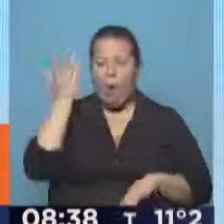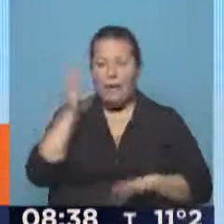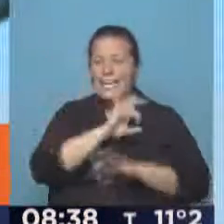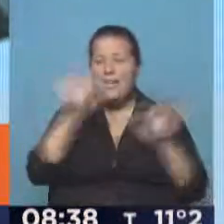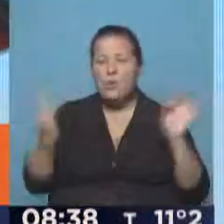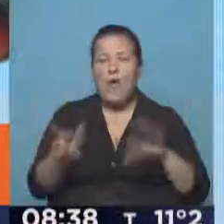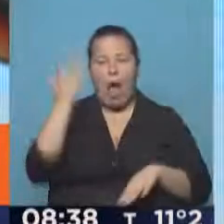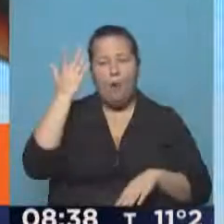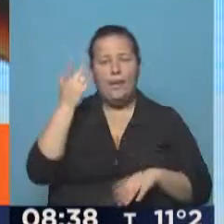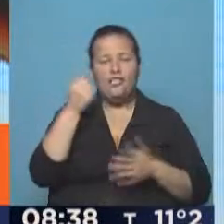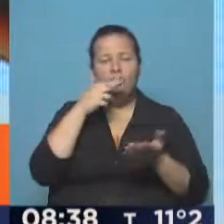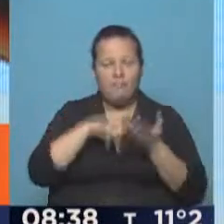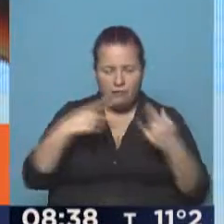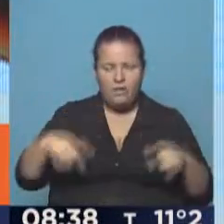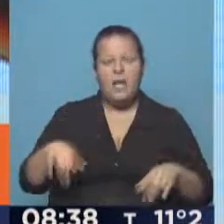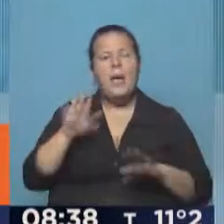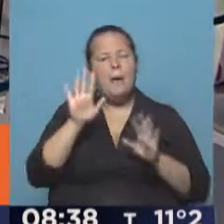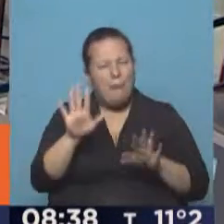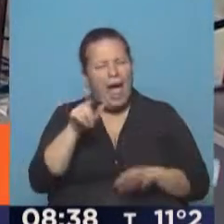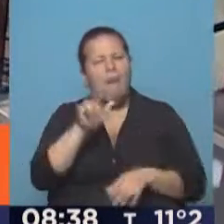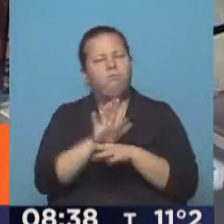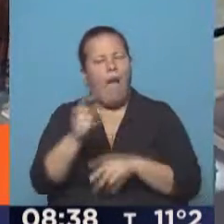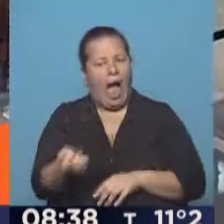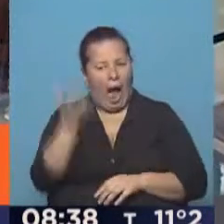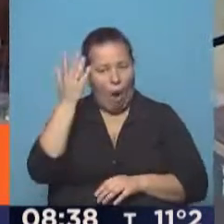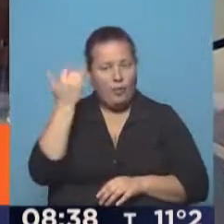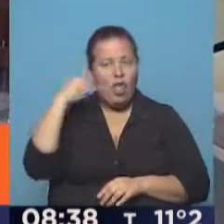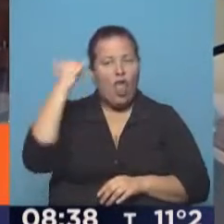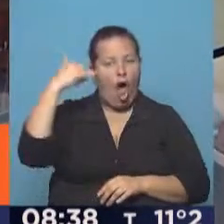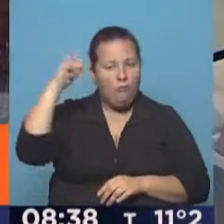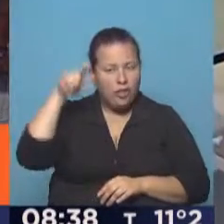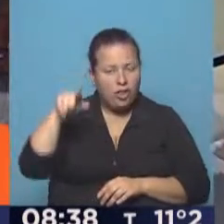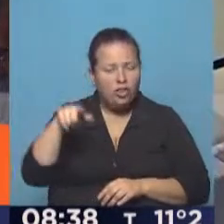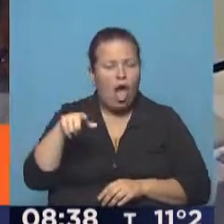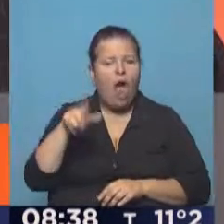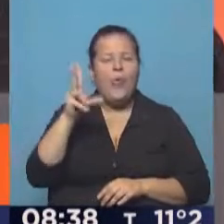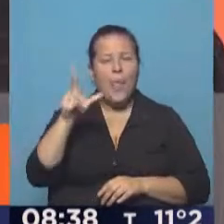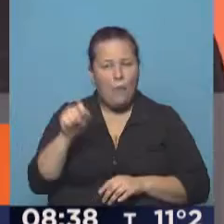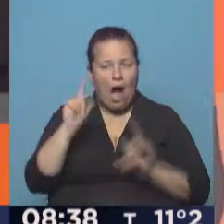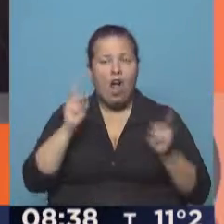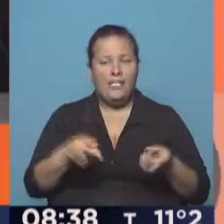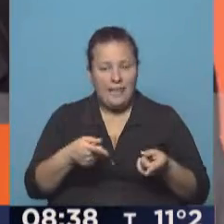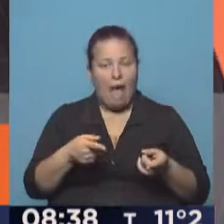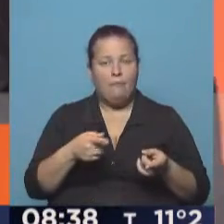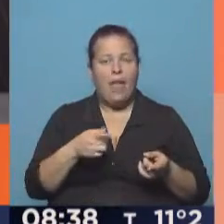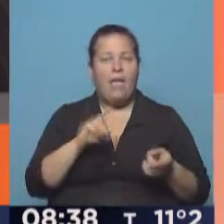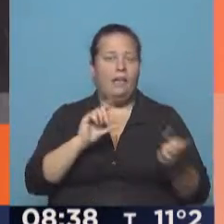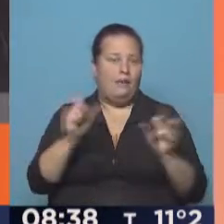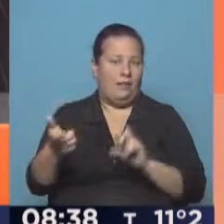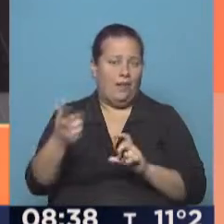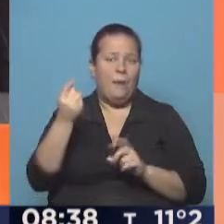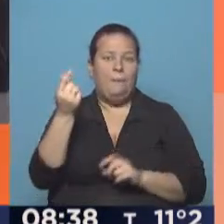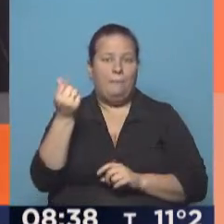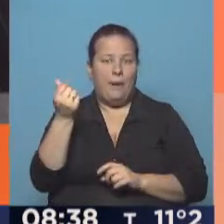ninguno de los aumentos de tarifas. Ahora, Raúl, esto quiere decir que este aumento en las comisiones bancarias también se traslada entonces a